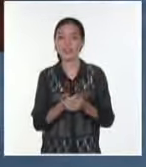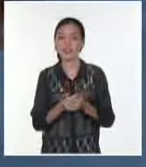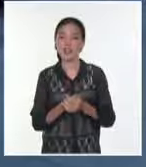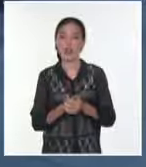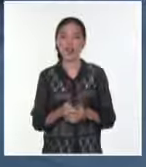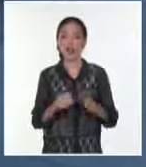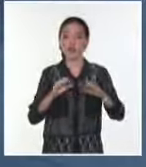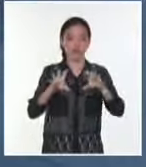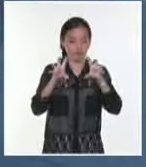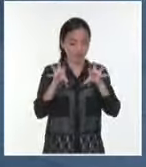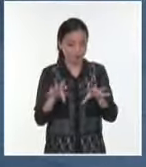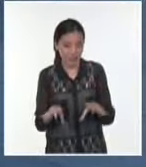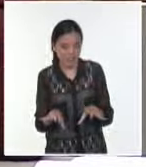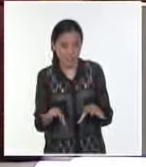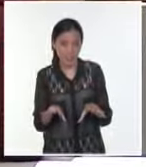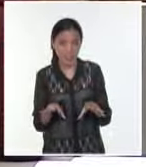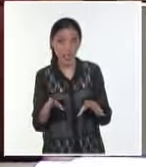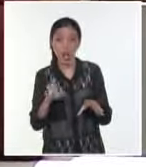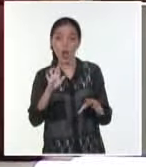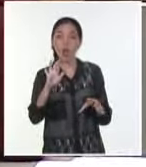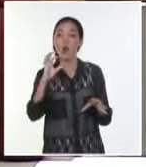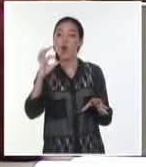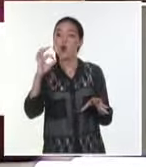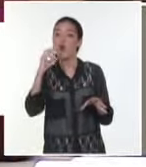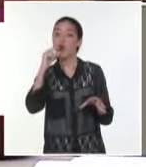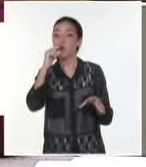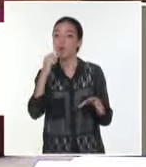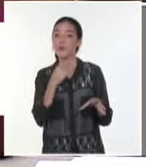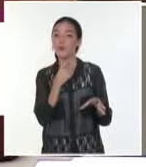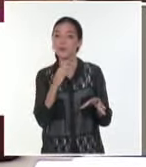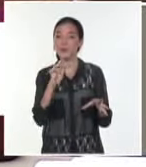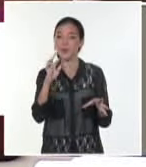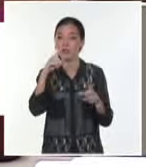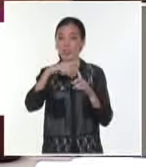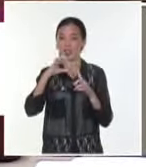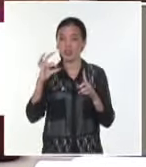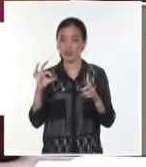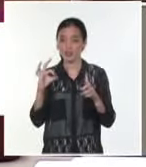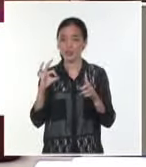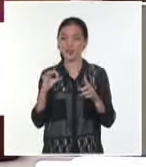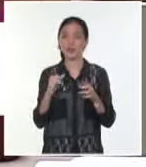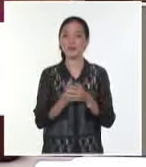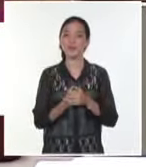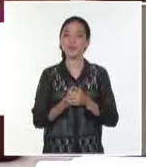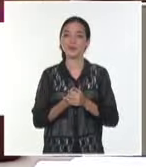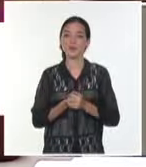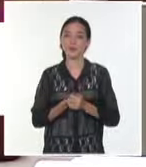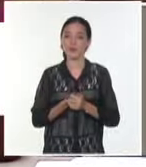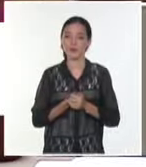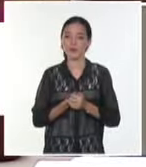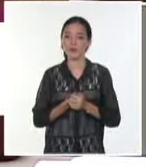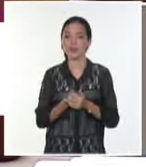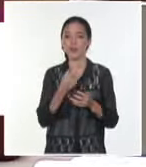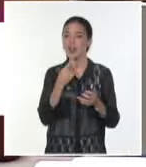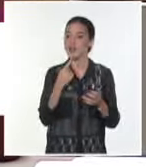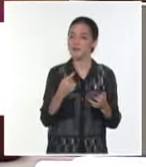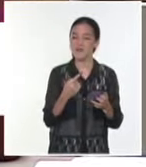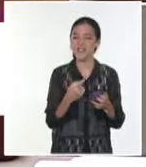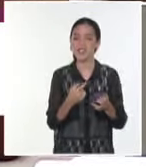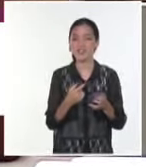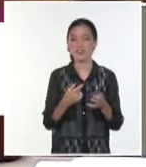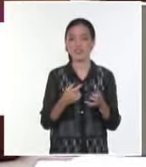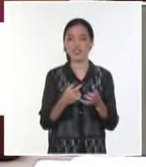organización, Roberto Morales Ojeda. Y Teresa hablaba lo que representa el ejemplo de las Fuerzas Armadas, no solamente en la unión